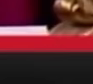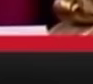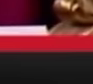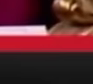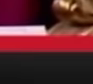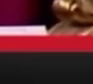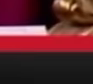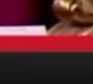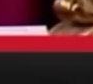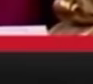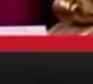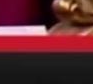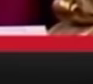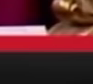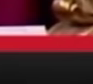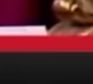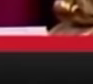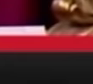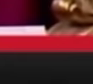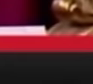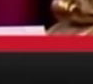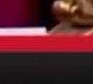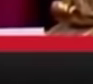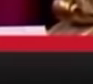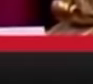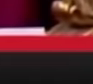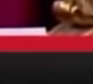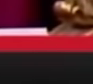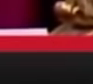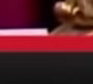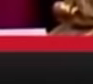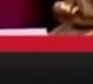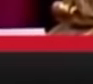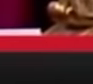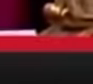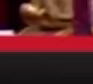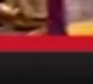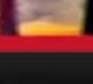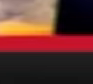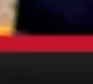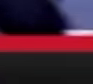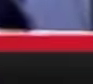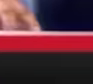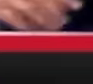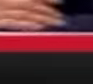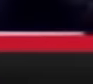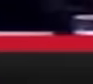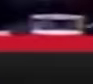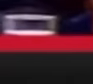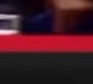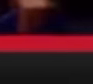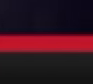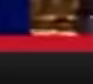trabaja. Ese es uno de los temas que más reconoce la población en el alcalde, obras y más obras. Bien, agradezco la presencia del